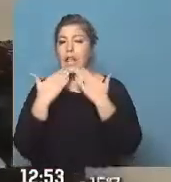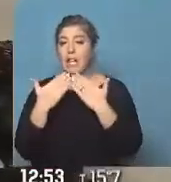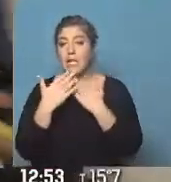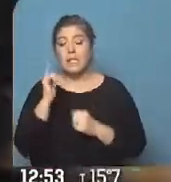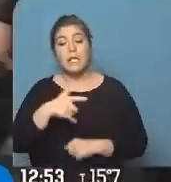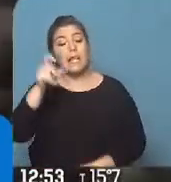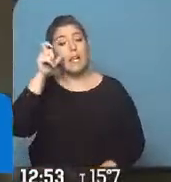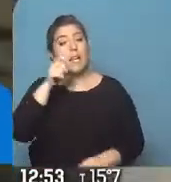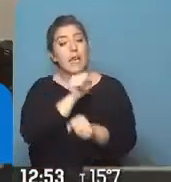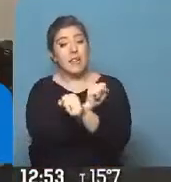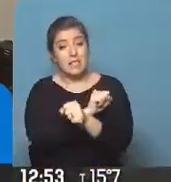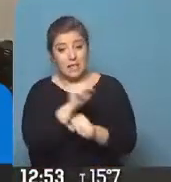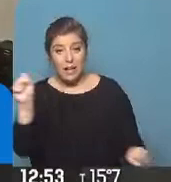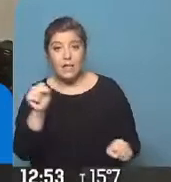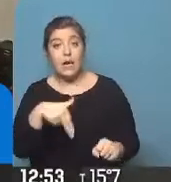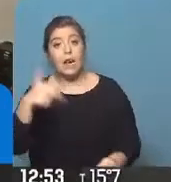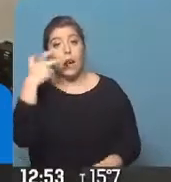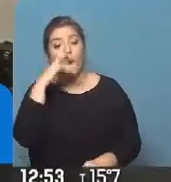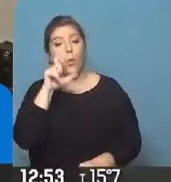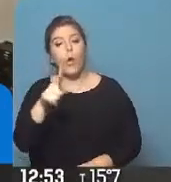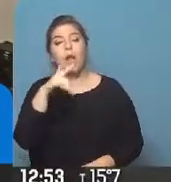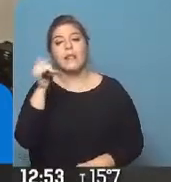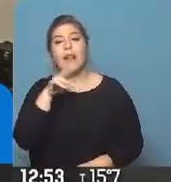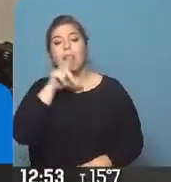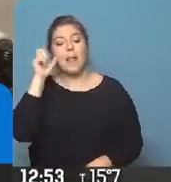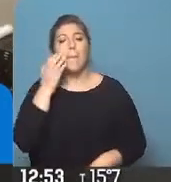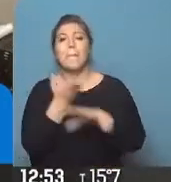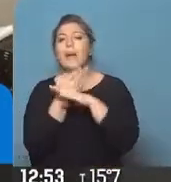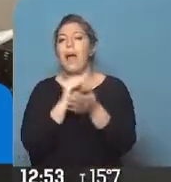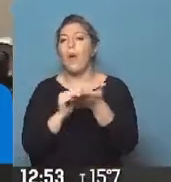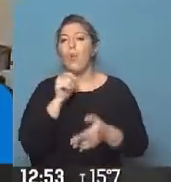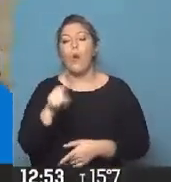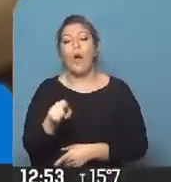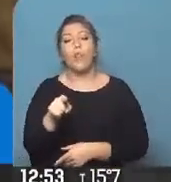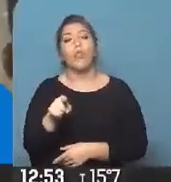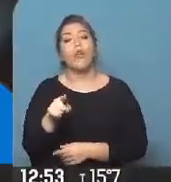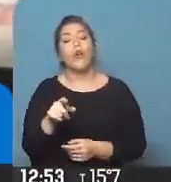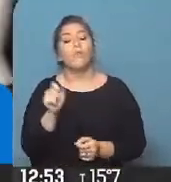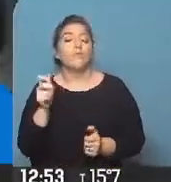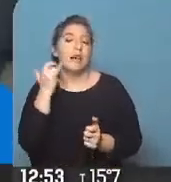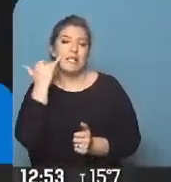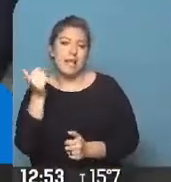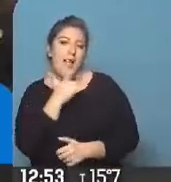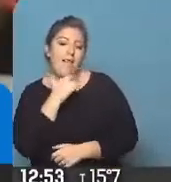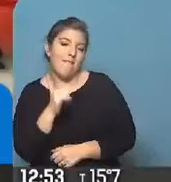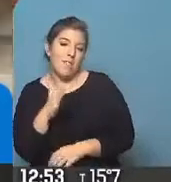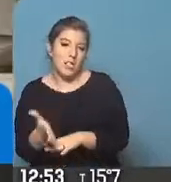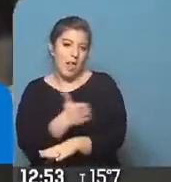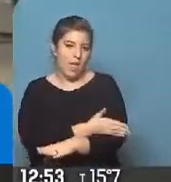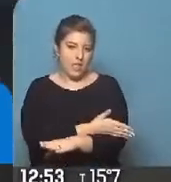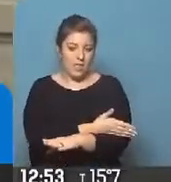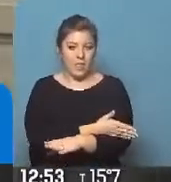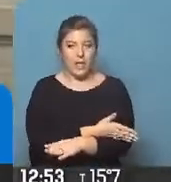la excarcelación de nahuel zárate es lo que va a pedir su abogado defensor el doctor va que así lo anticipó esta mañana